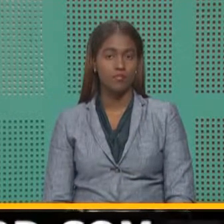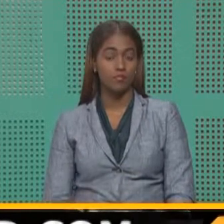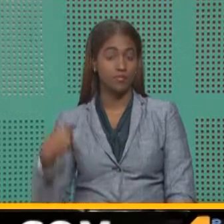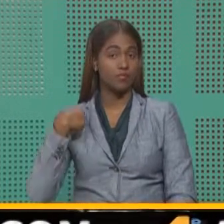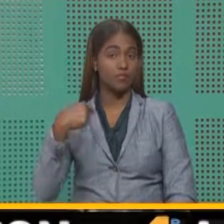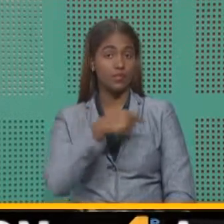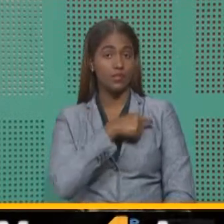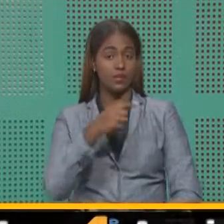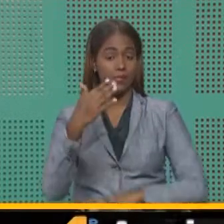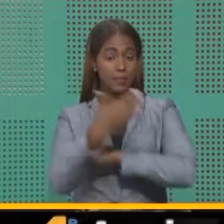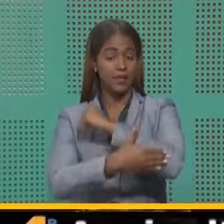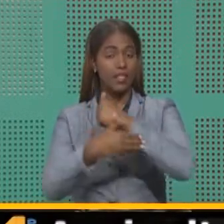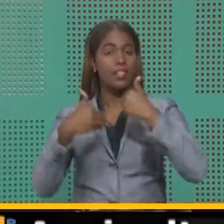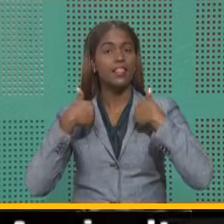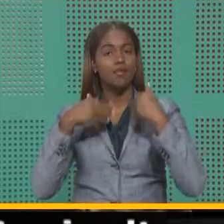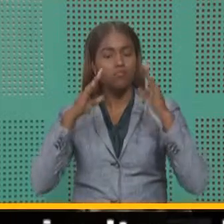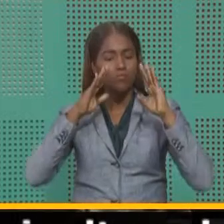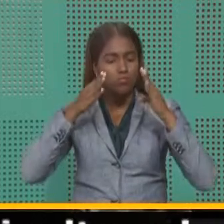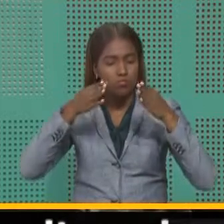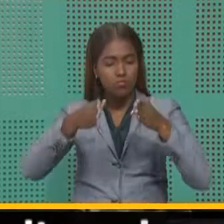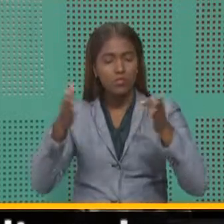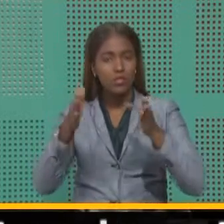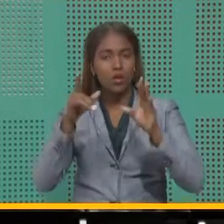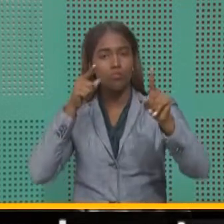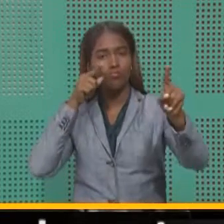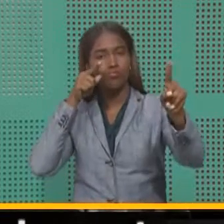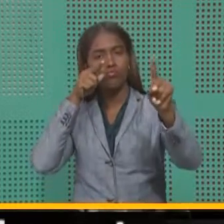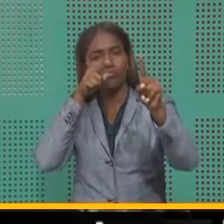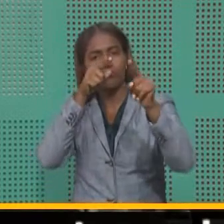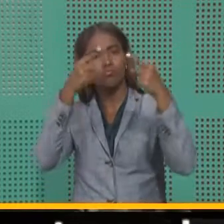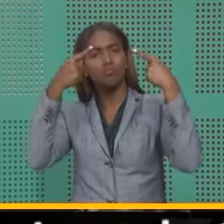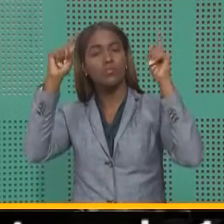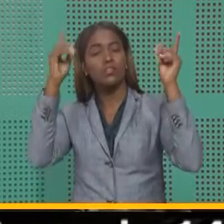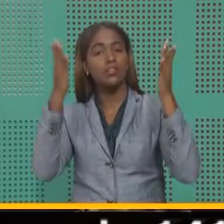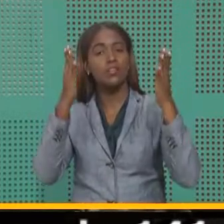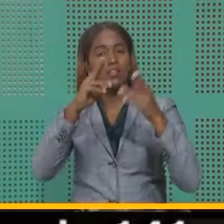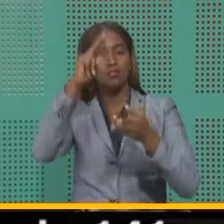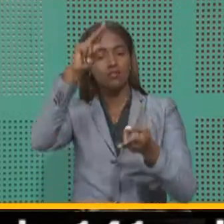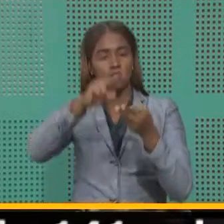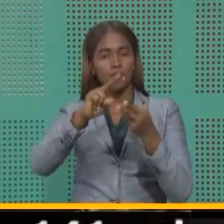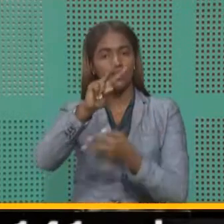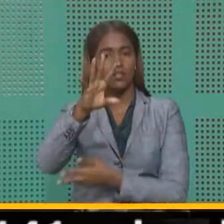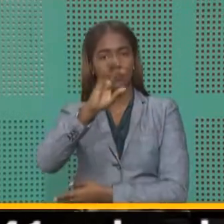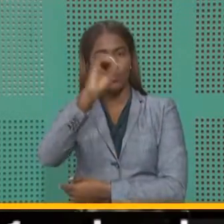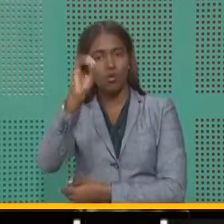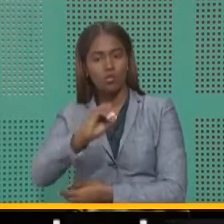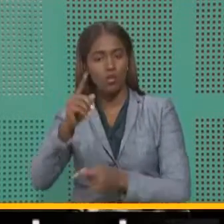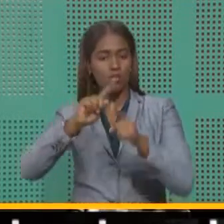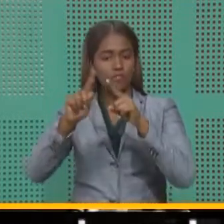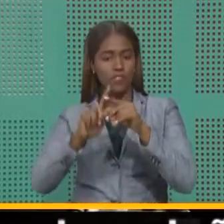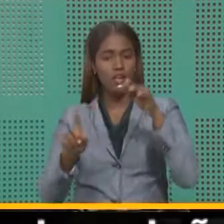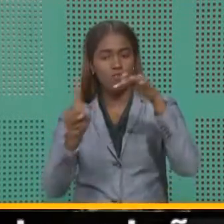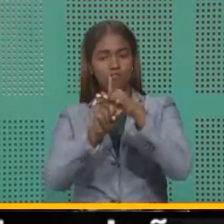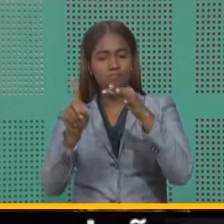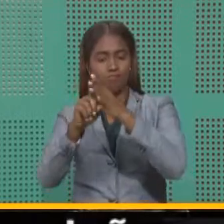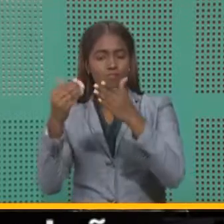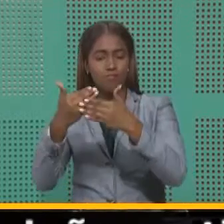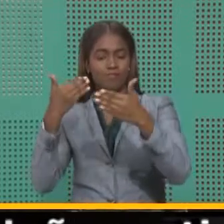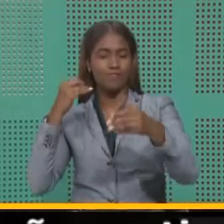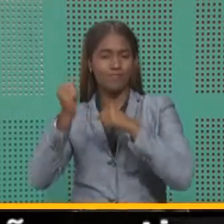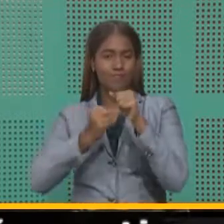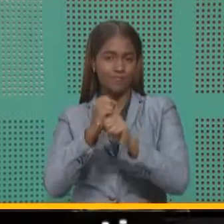intensamente dedicado a cumplir la meta de reducir en un 25% las emisiones antes del año 2030